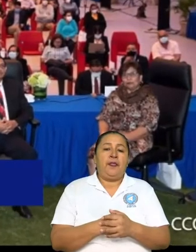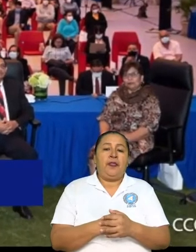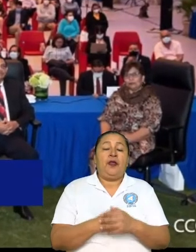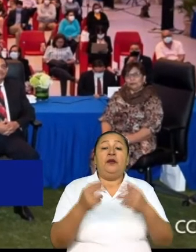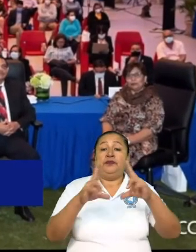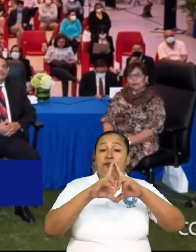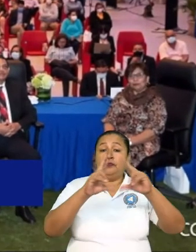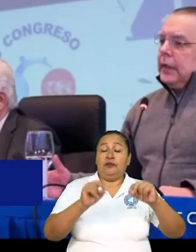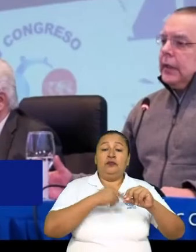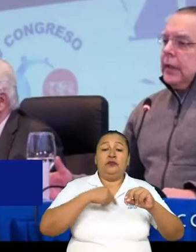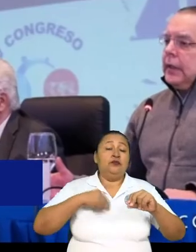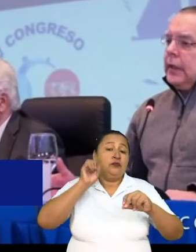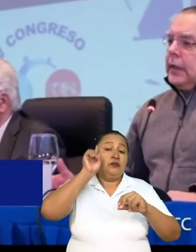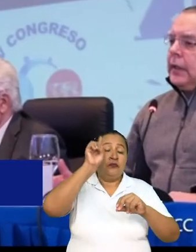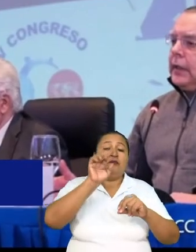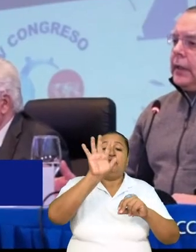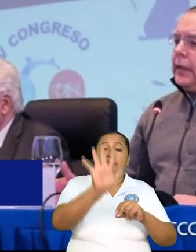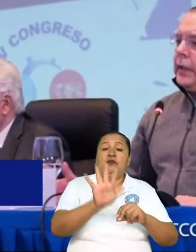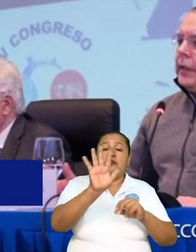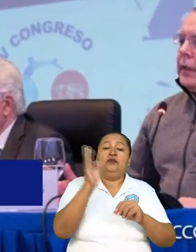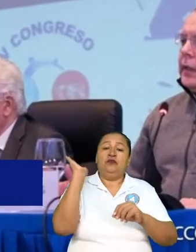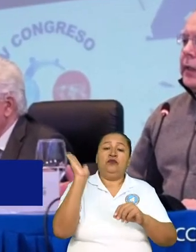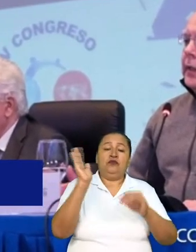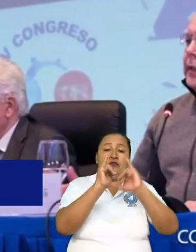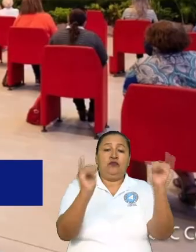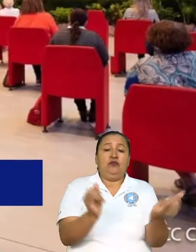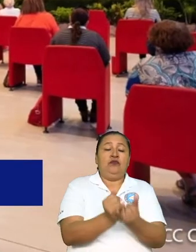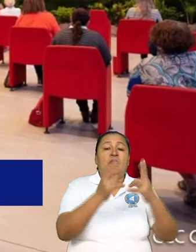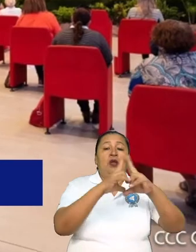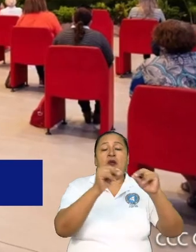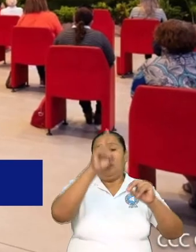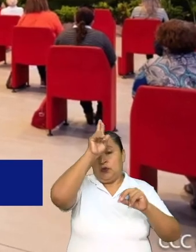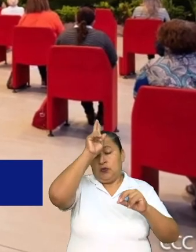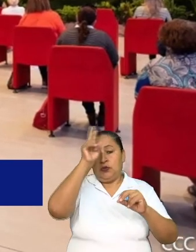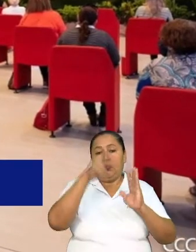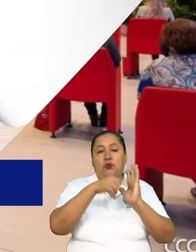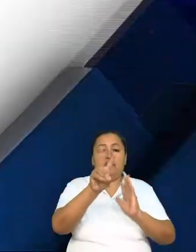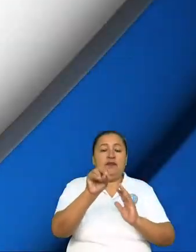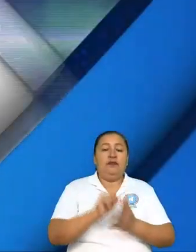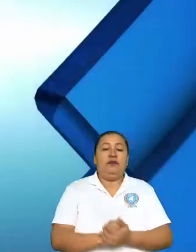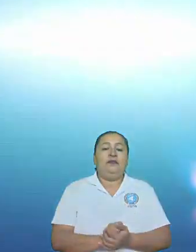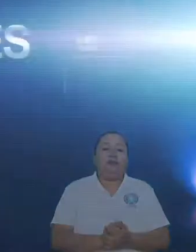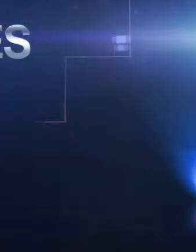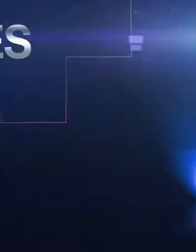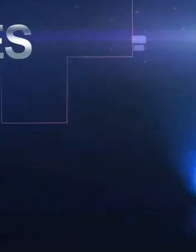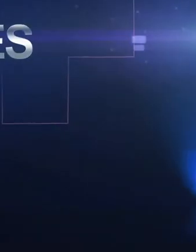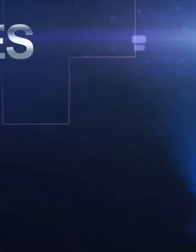Nicaragua desarrolla el 5º Congreso Internacional Nicaragua-Rusia 2020.